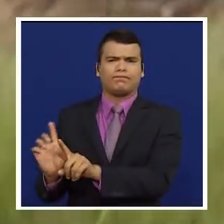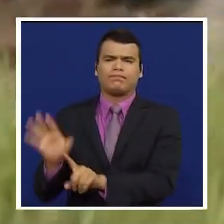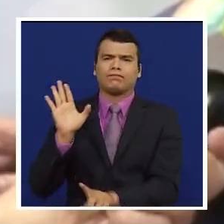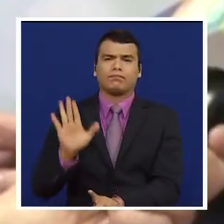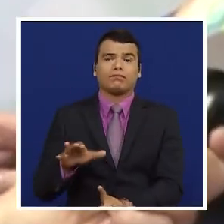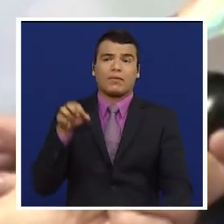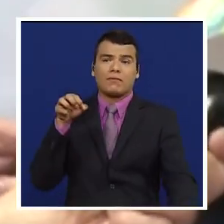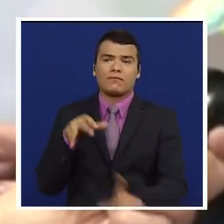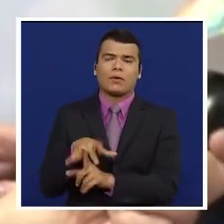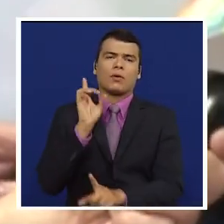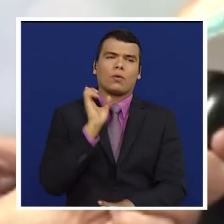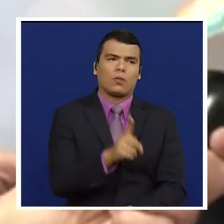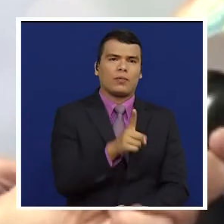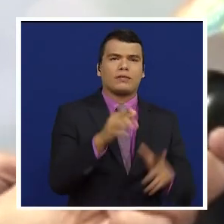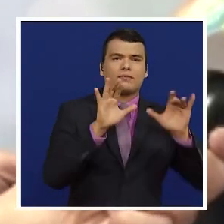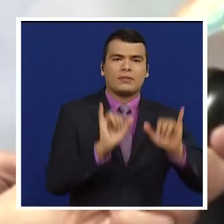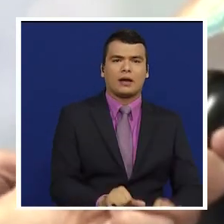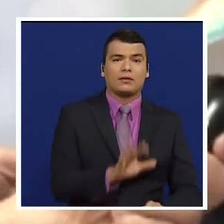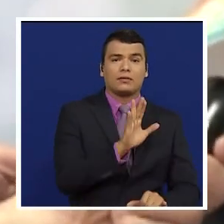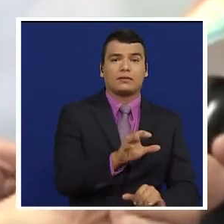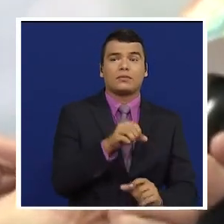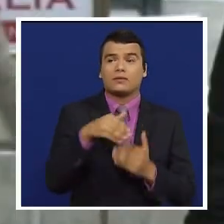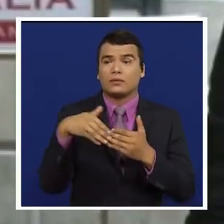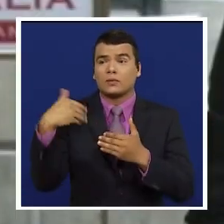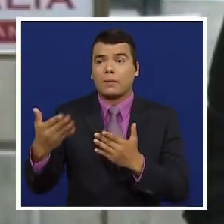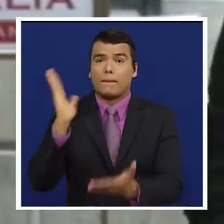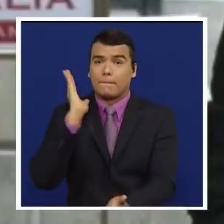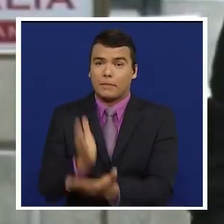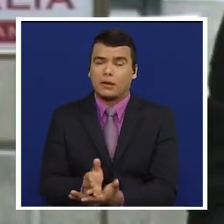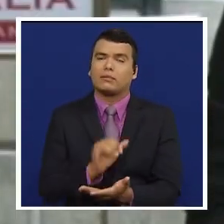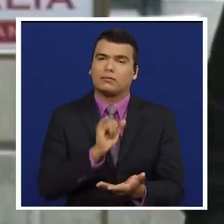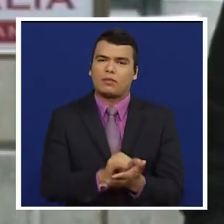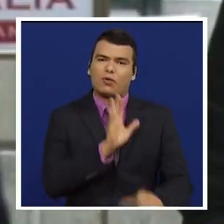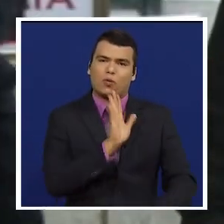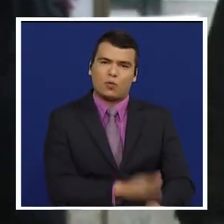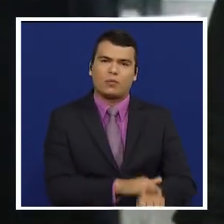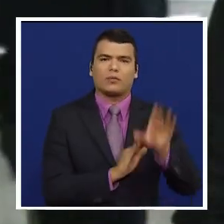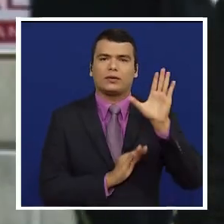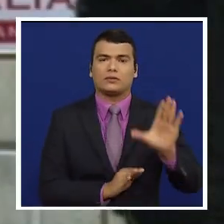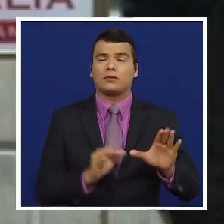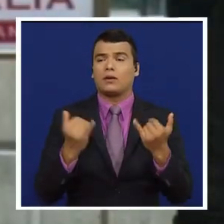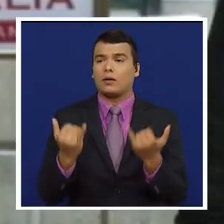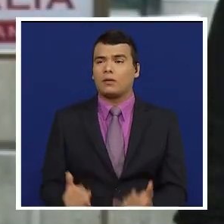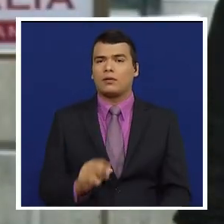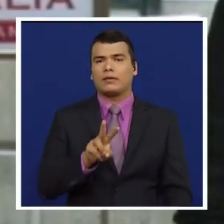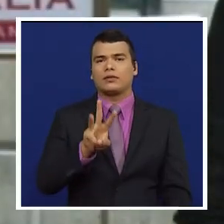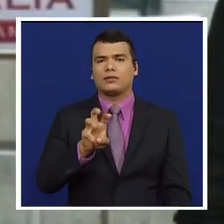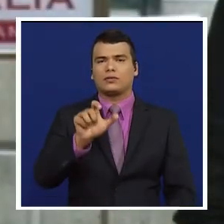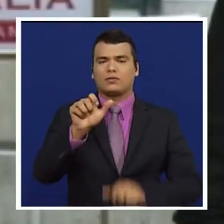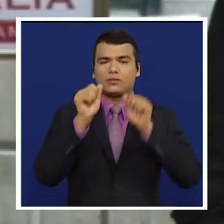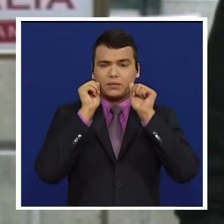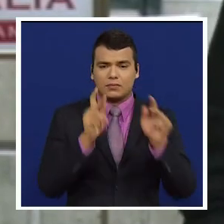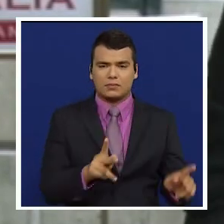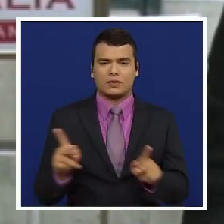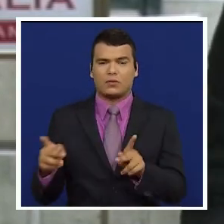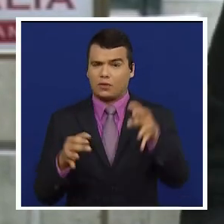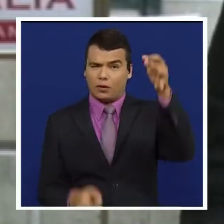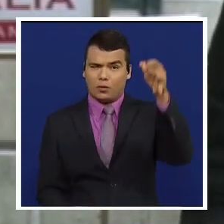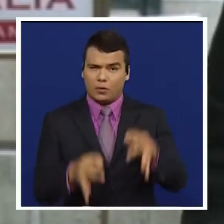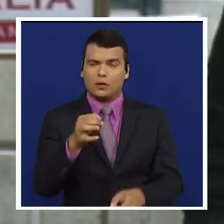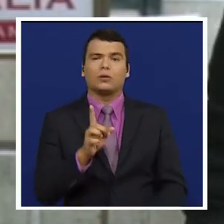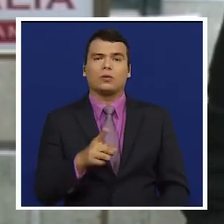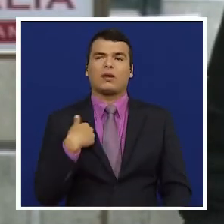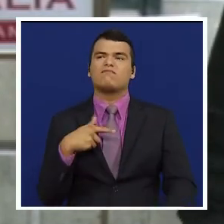como consecuencia del paro se puedan suceder. Hasta el momento, 28 personas han sido judicializadas por daños